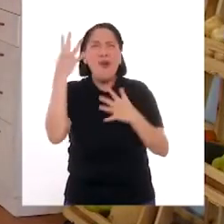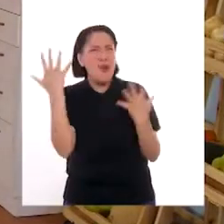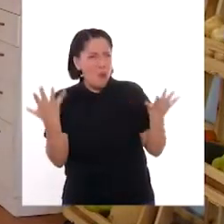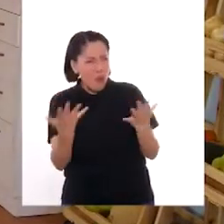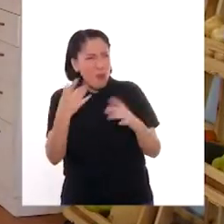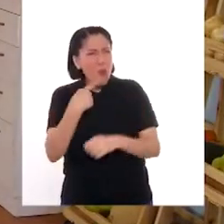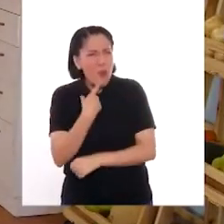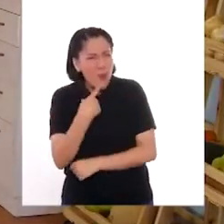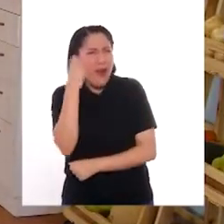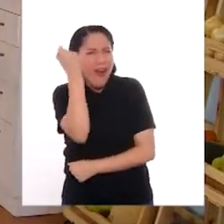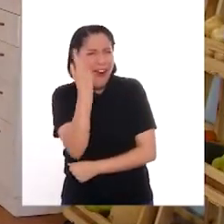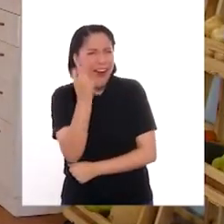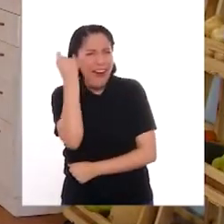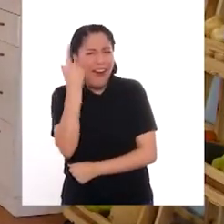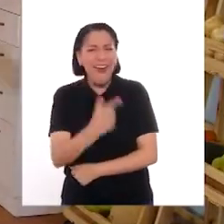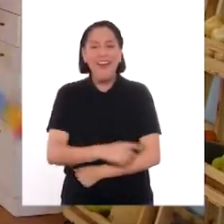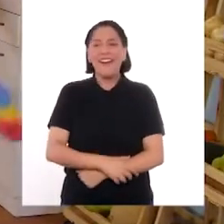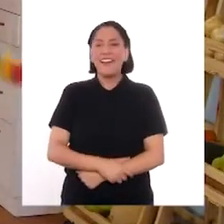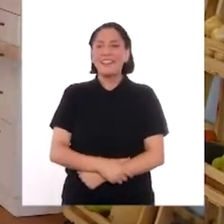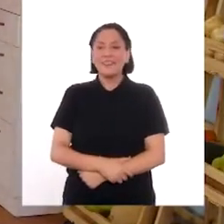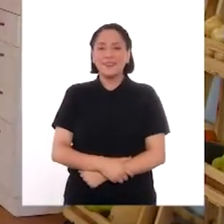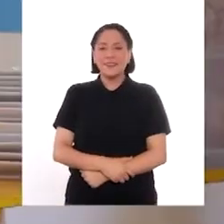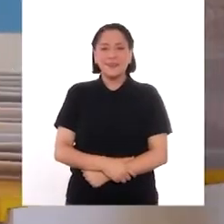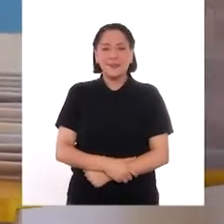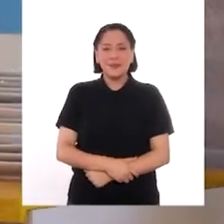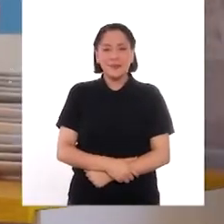ruidos extraños. ¡Ja!